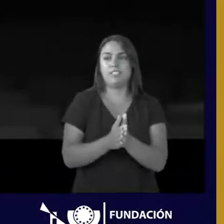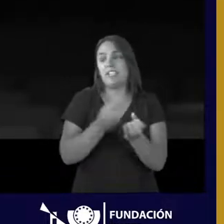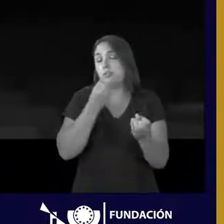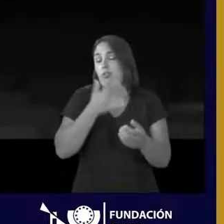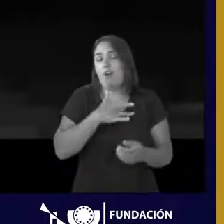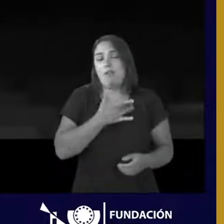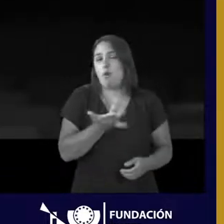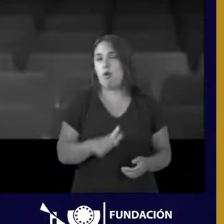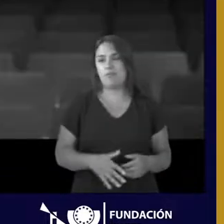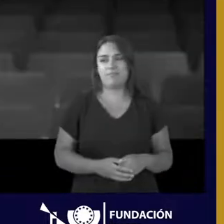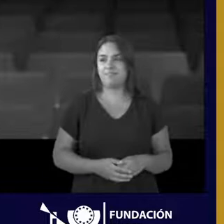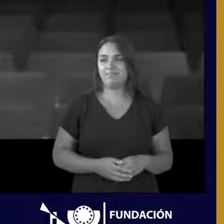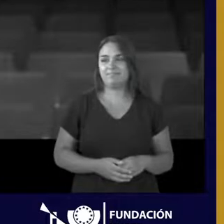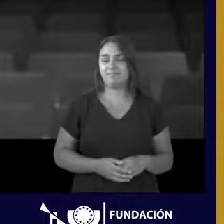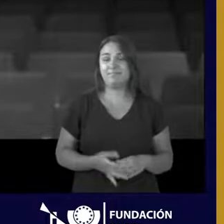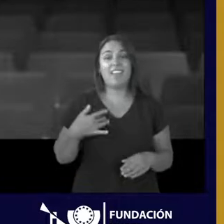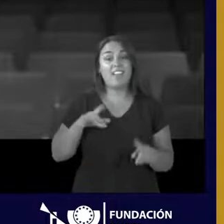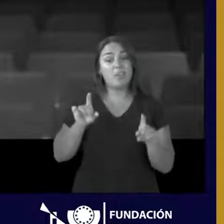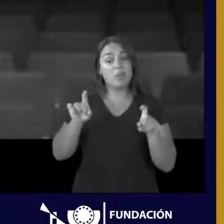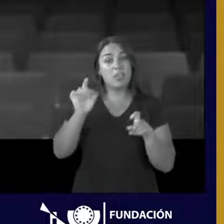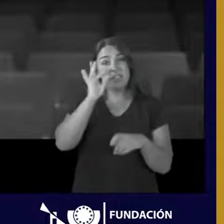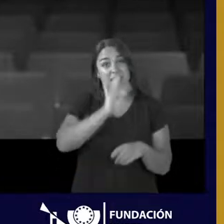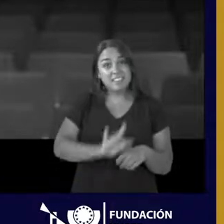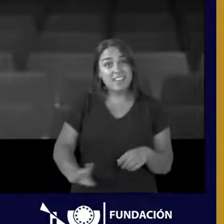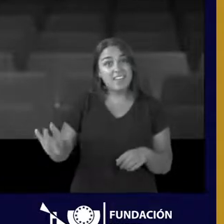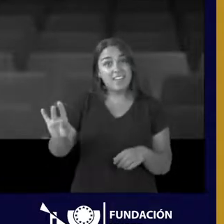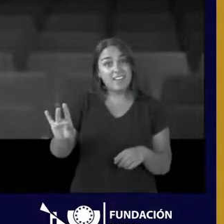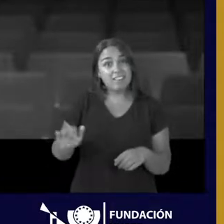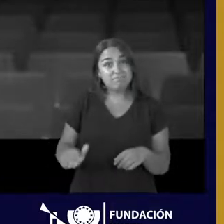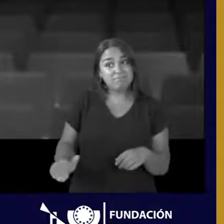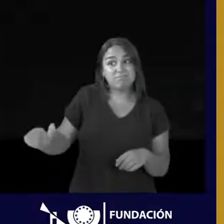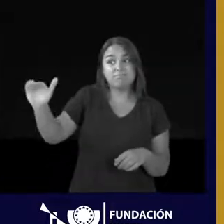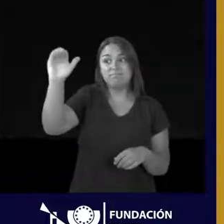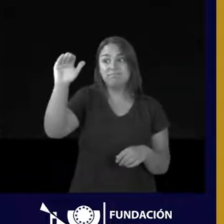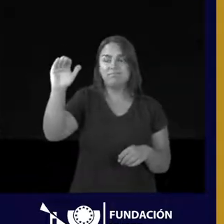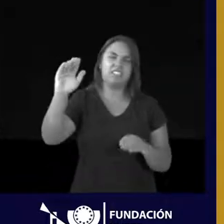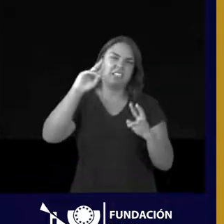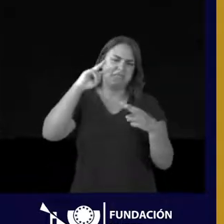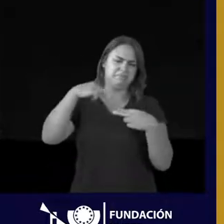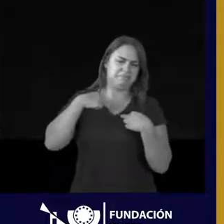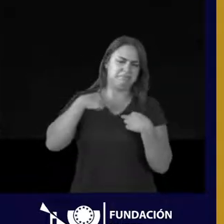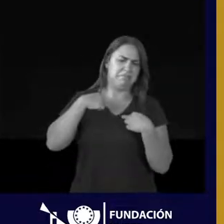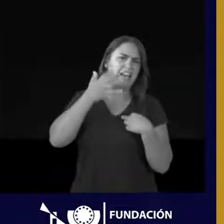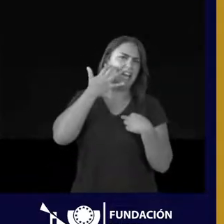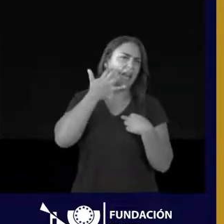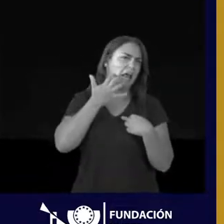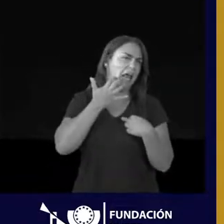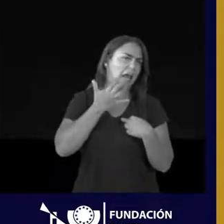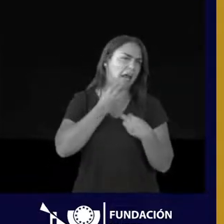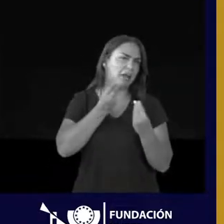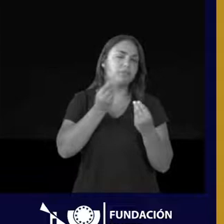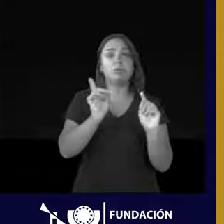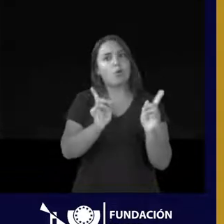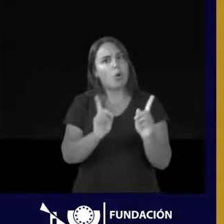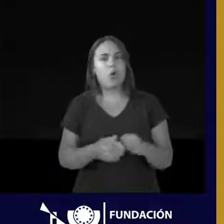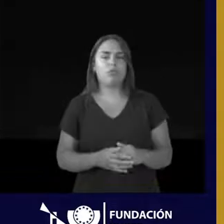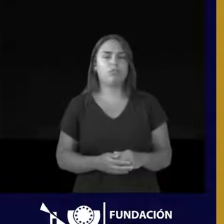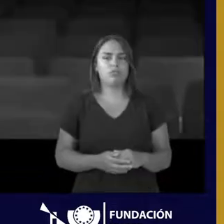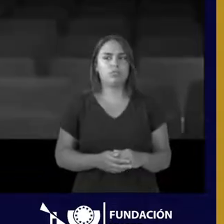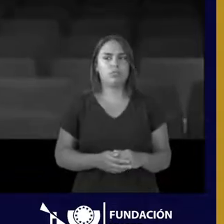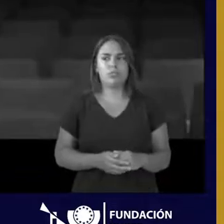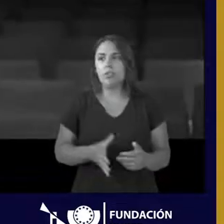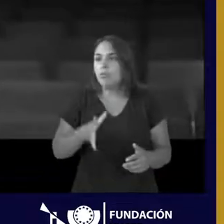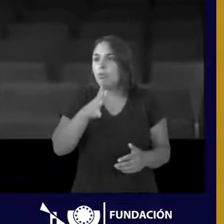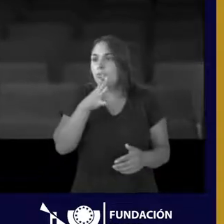y am con la educación infantil no nos vean como una gente estña